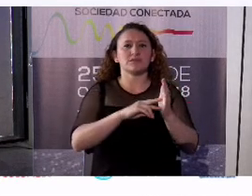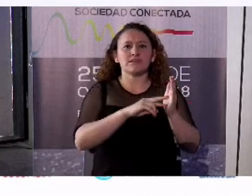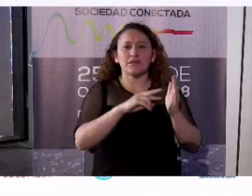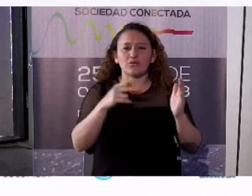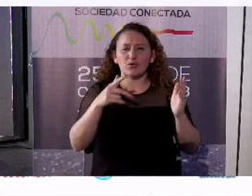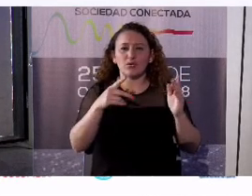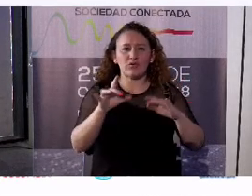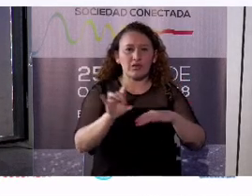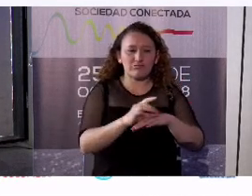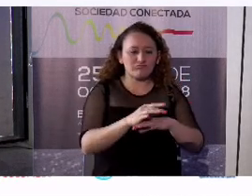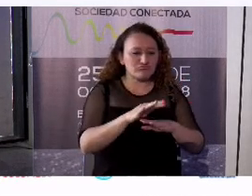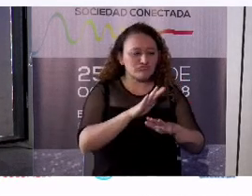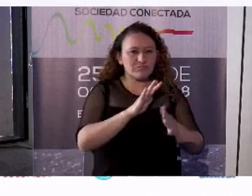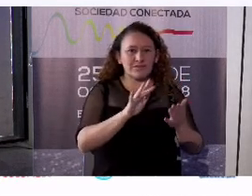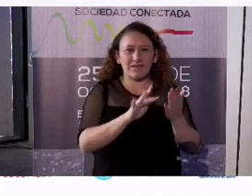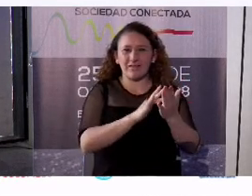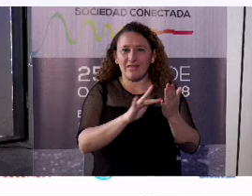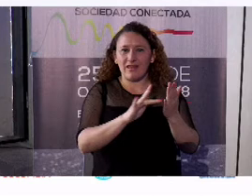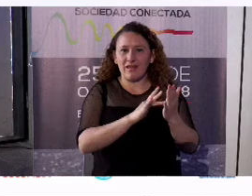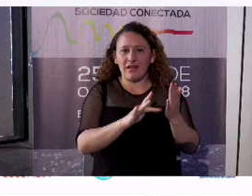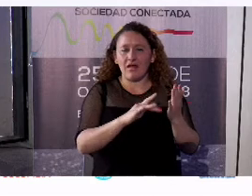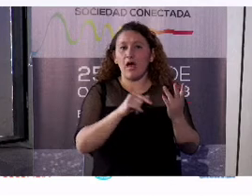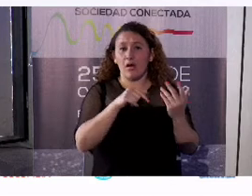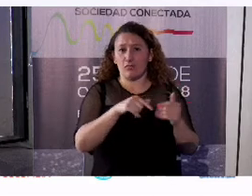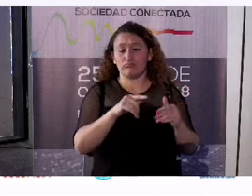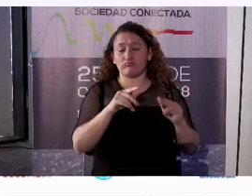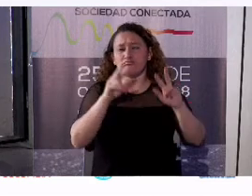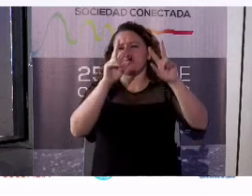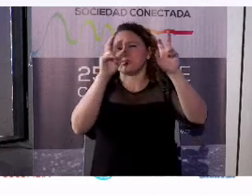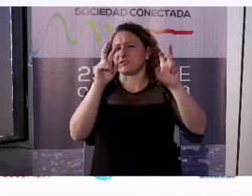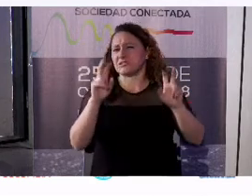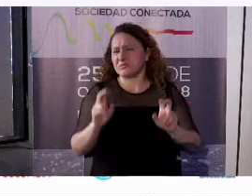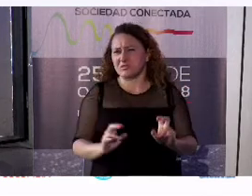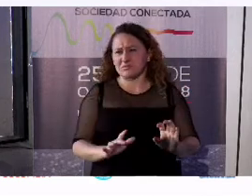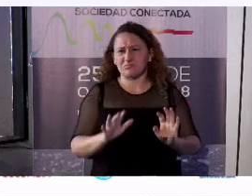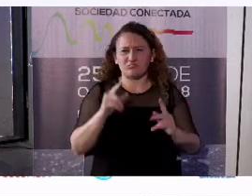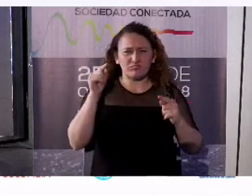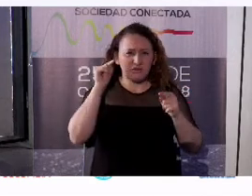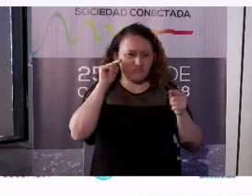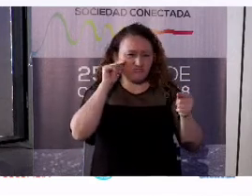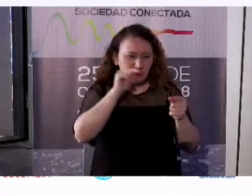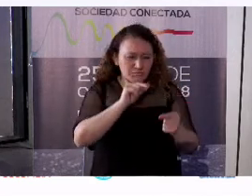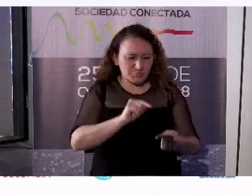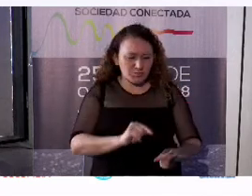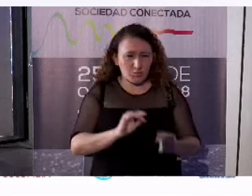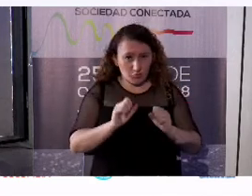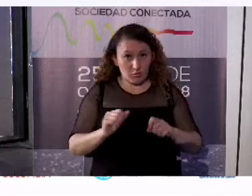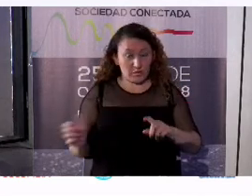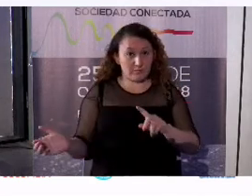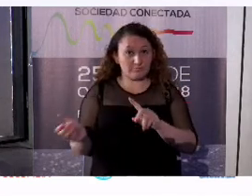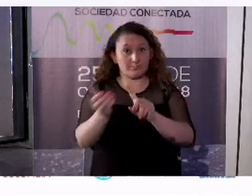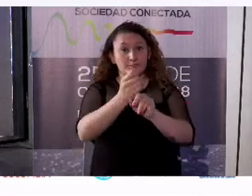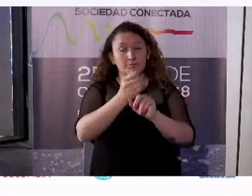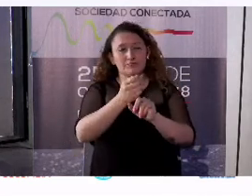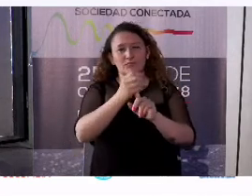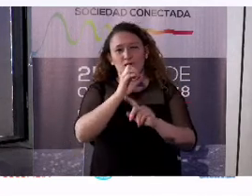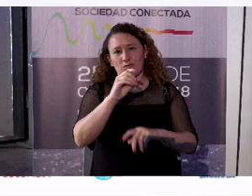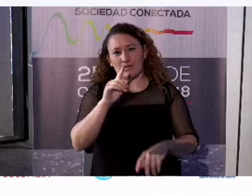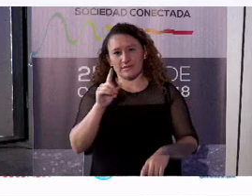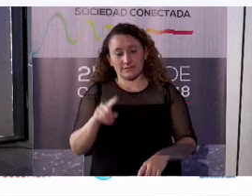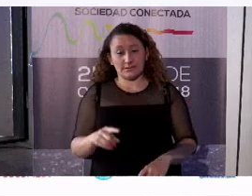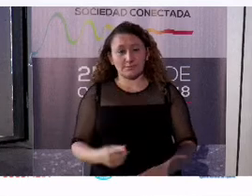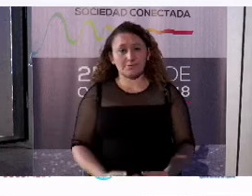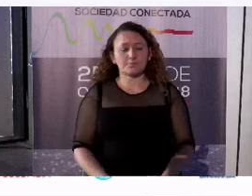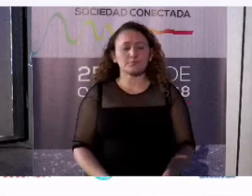digitales con tema un poco más específicos podemos ayudar al cumplimiento de de estos objetivos tenemos